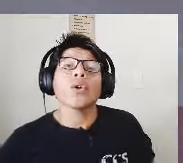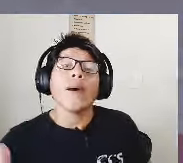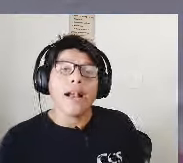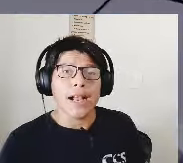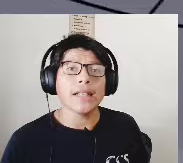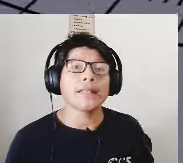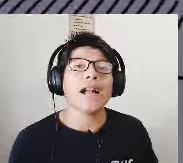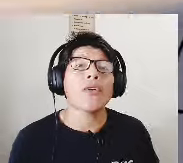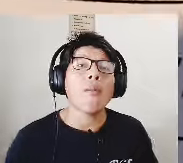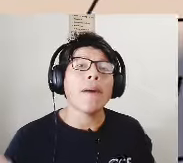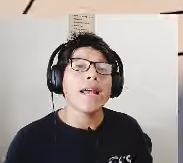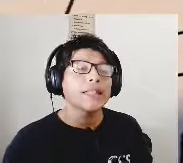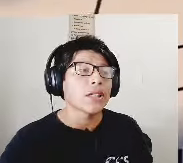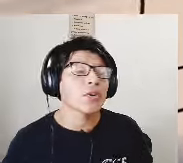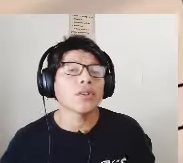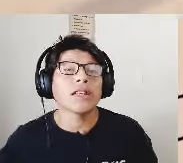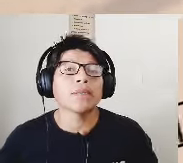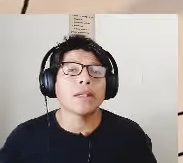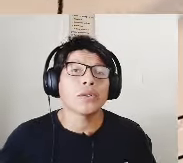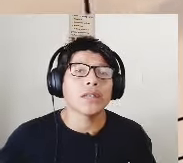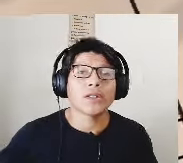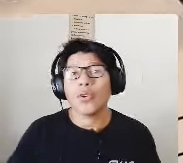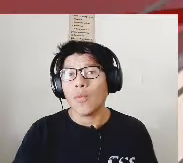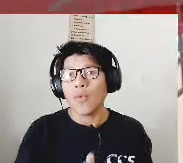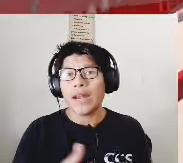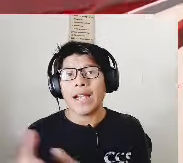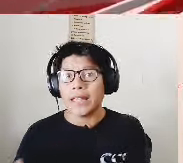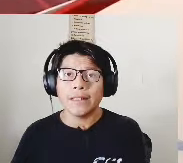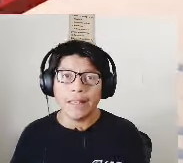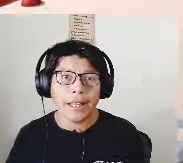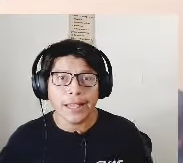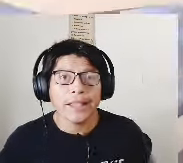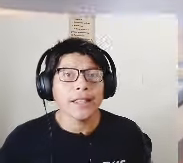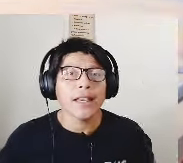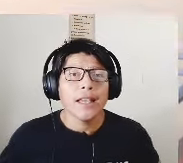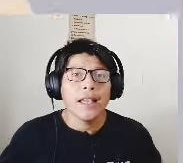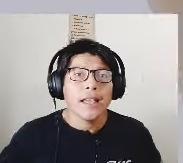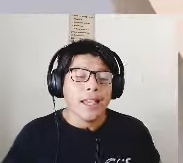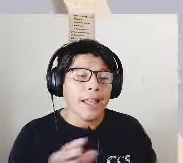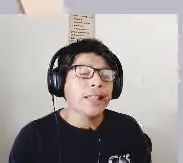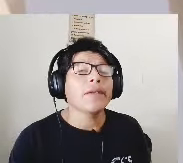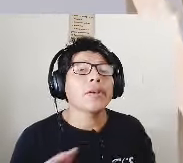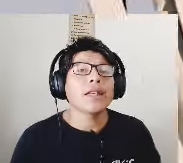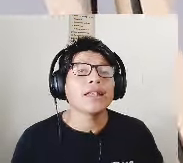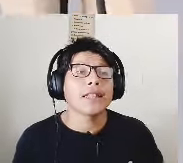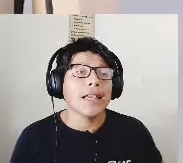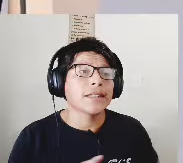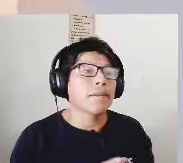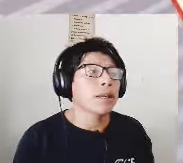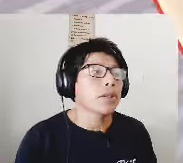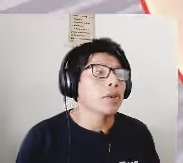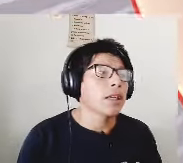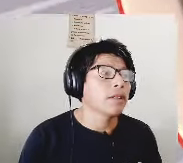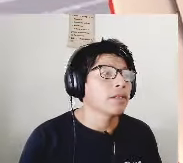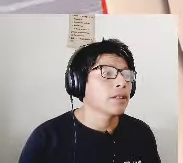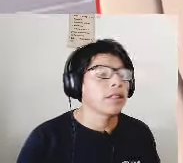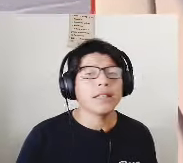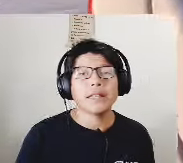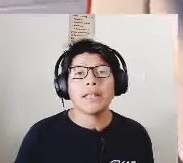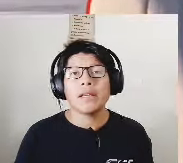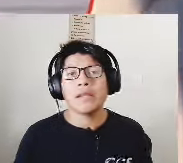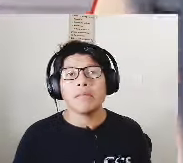no sobajarse, a compararse con otras personas como la gente de la derecha. Él debió de decir, esta persona